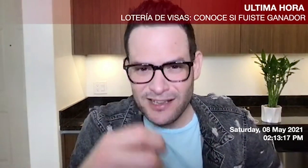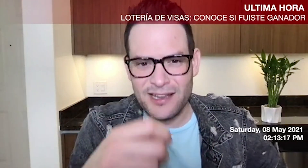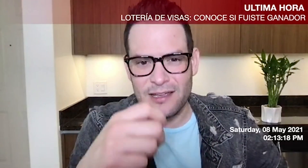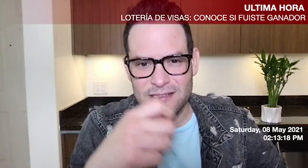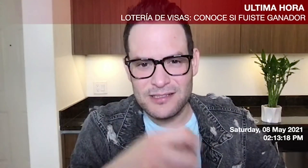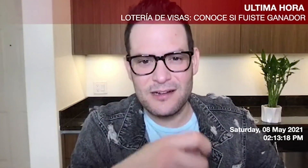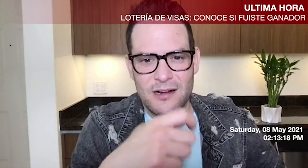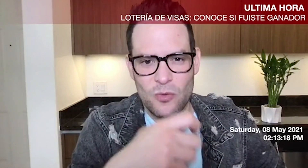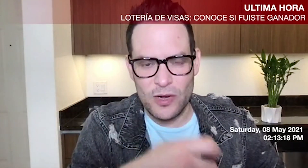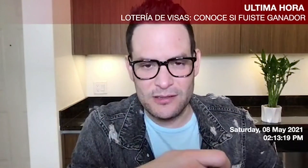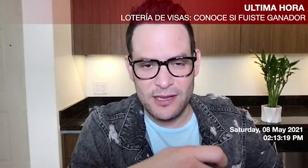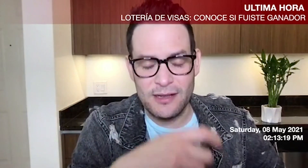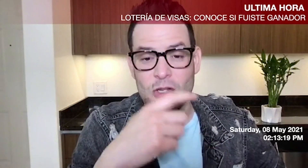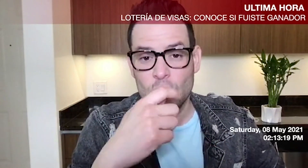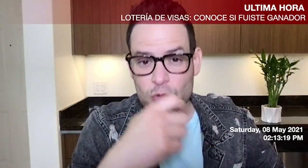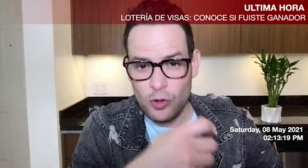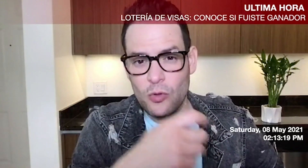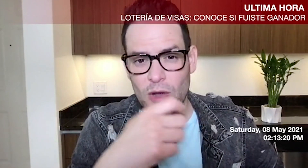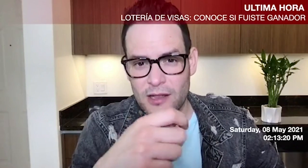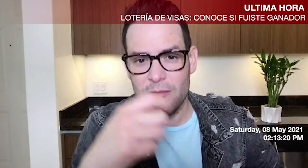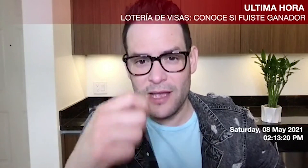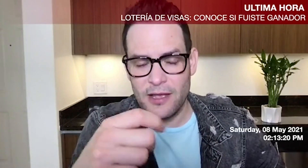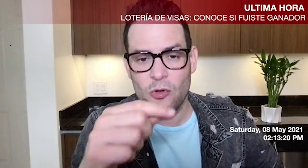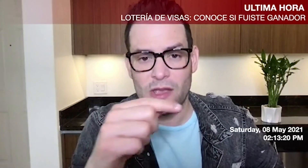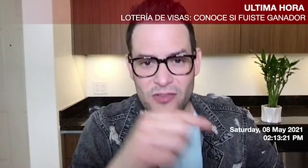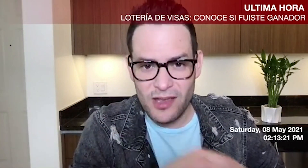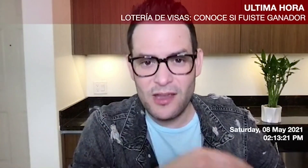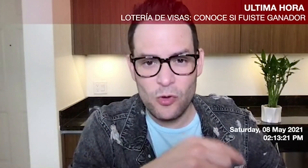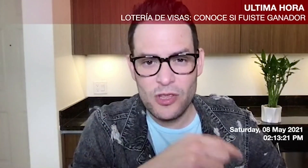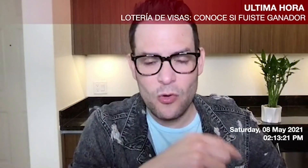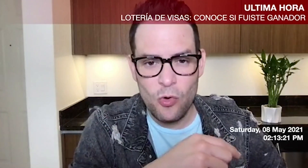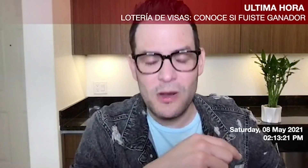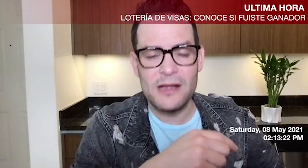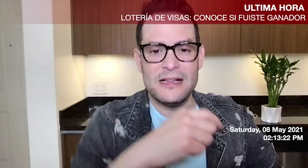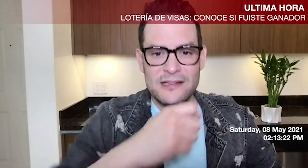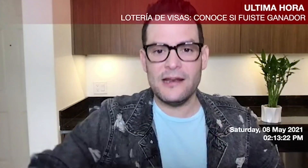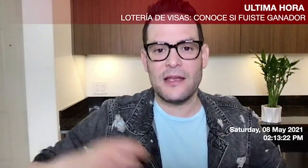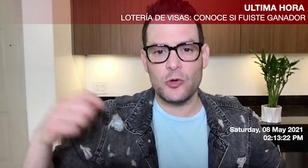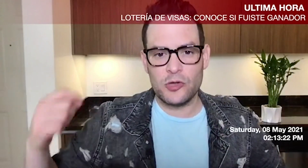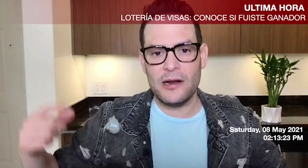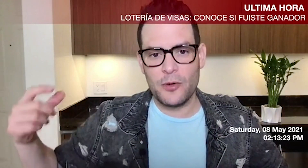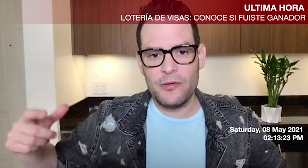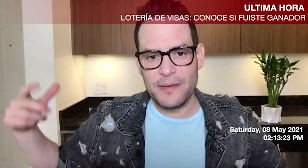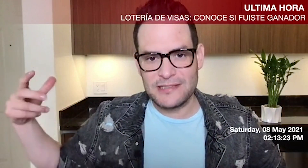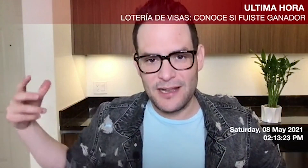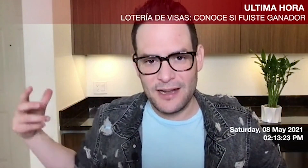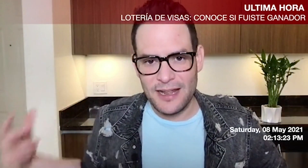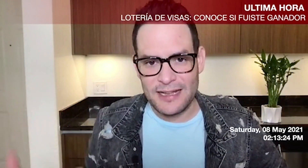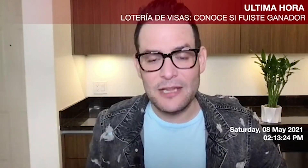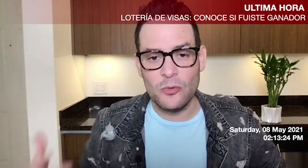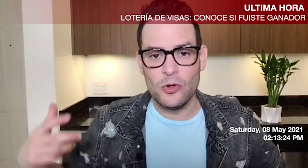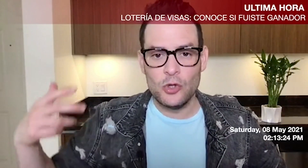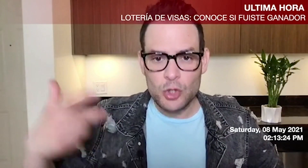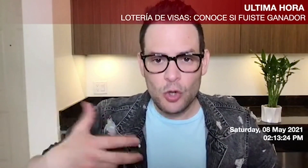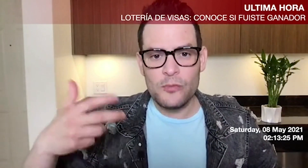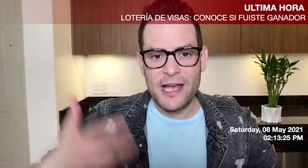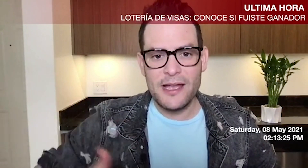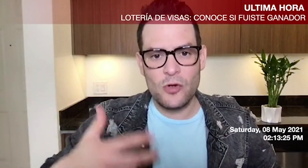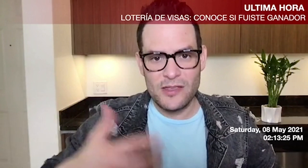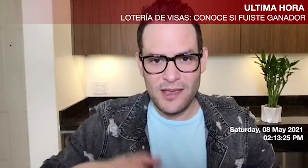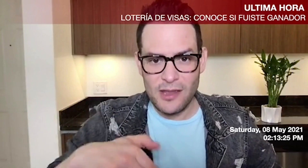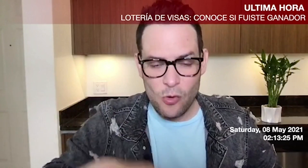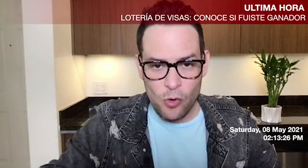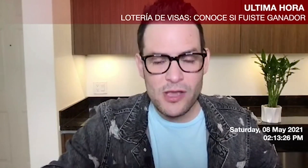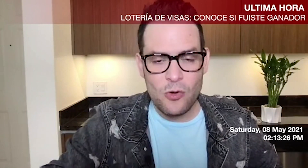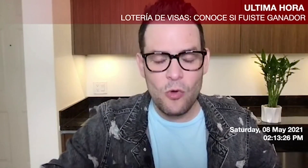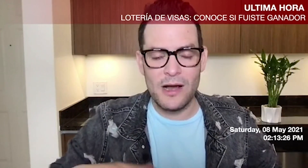tiene que hacer la cuarentena todo aquel viajero que llegue hoy a cuba tiene que mostrar la prueba de pcr negativo todo